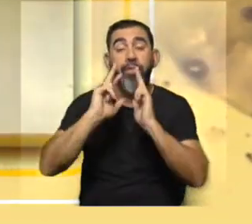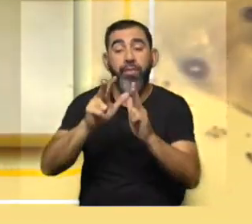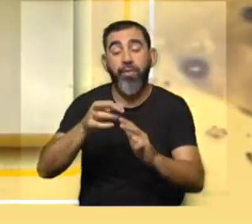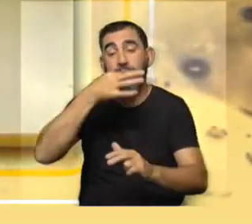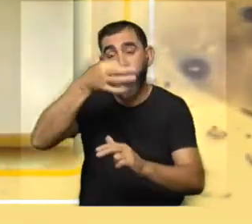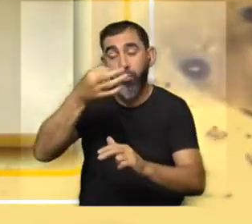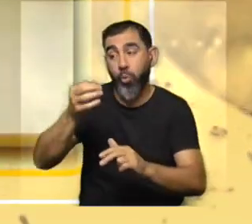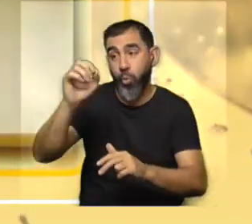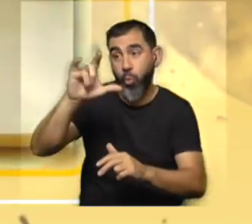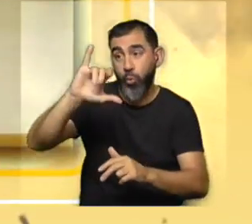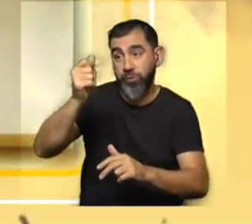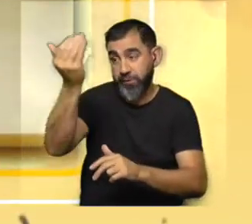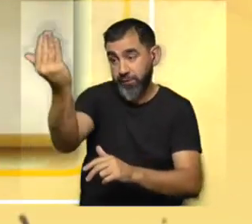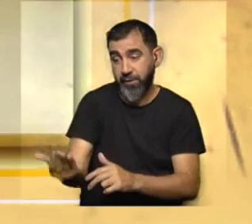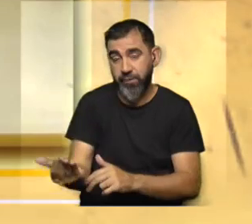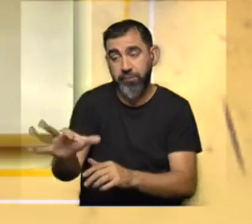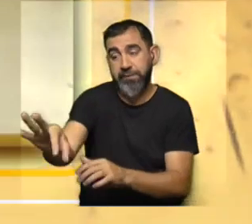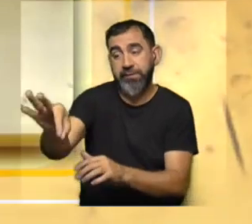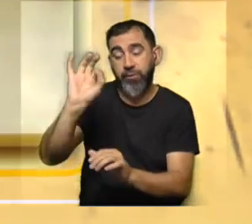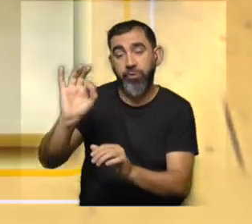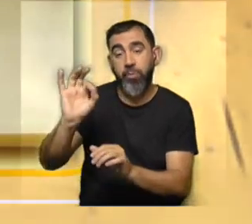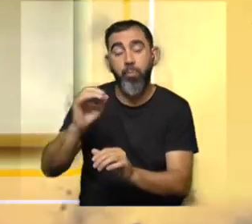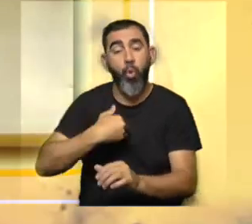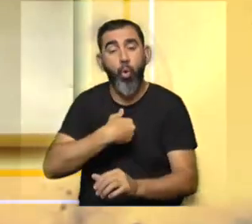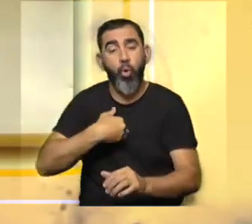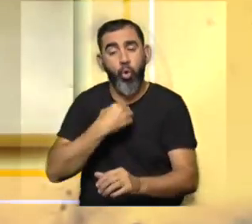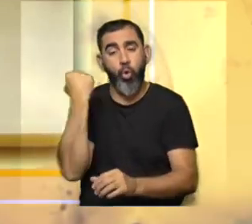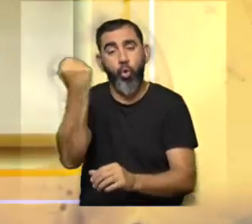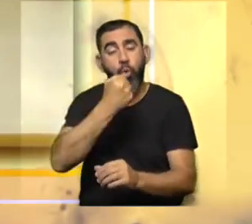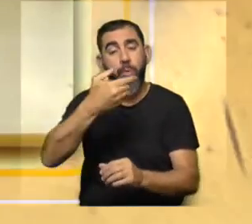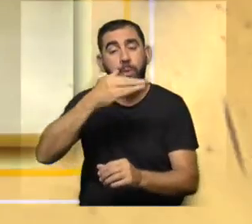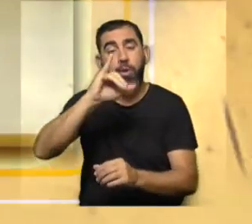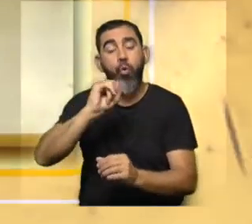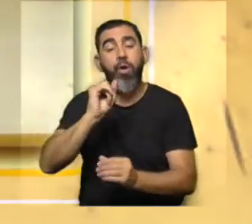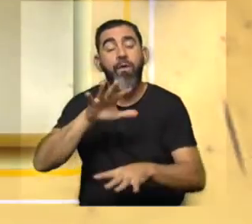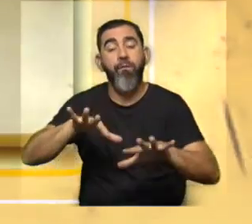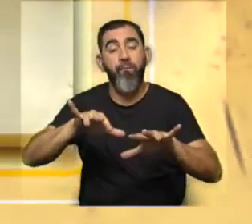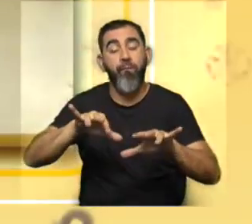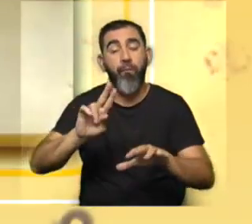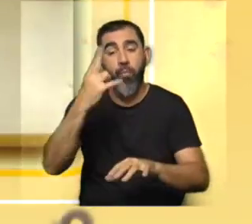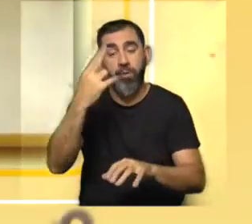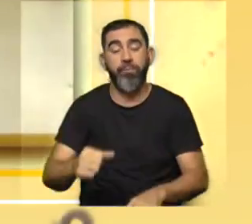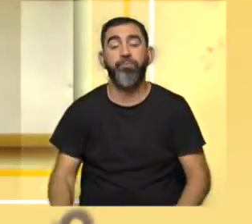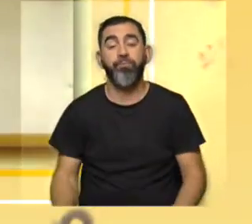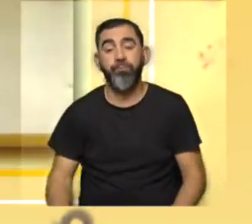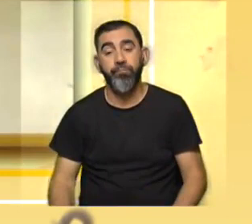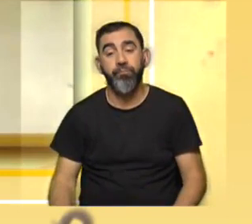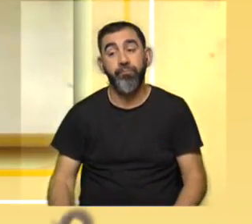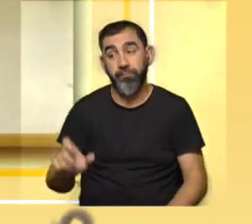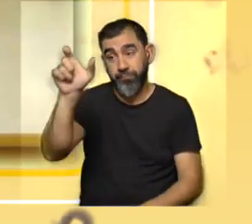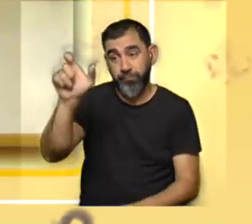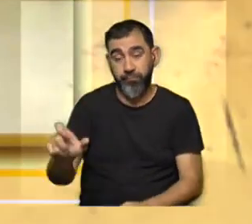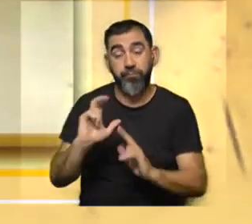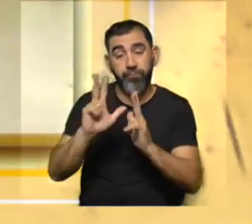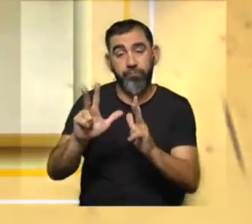ceremonia que Lucía Spangenberg fue seleccionada por su papel destacado en la bioinformática en Uruguay. Entre otros datos, Cozzano